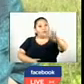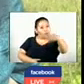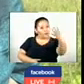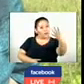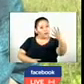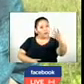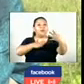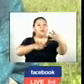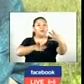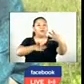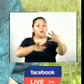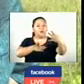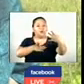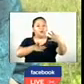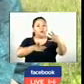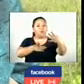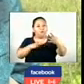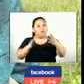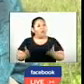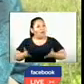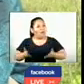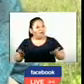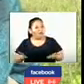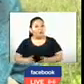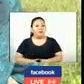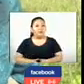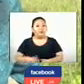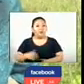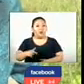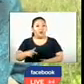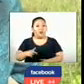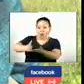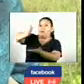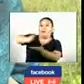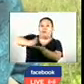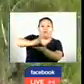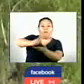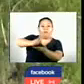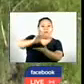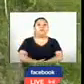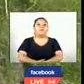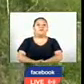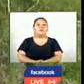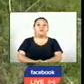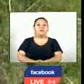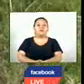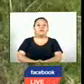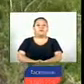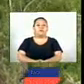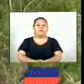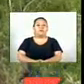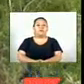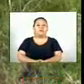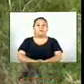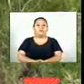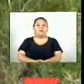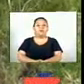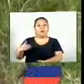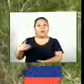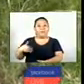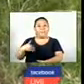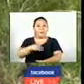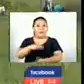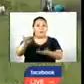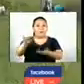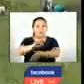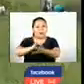tenemos una procreación de la vida silvestre que en un momento hubo el ministerio de medio